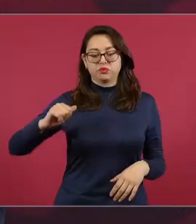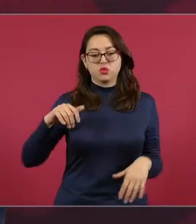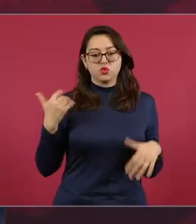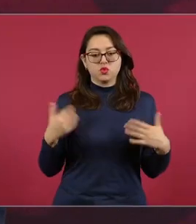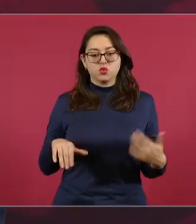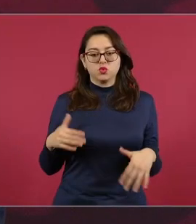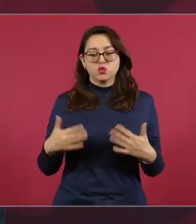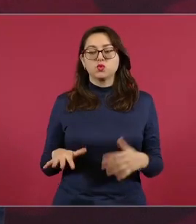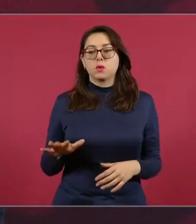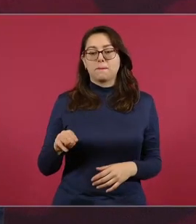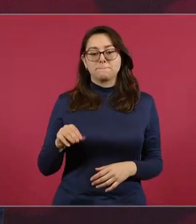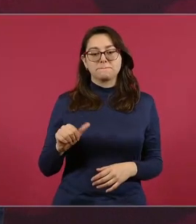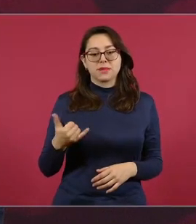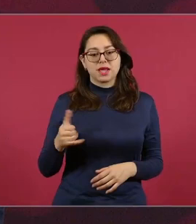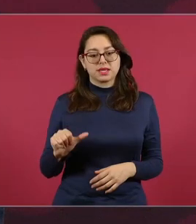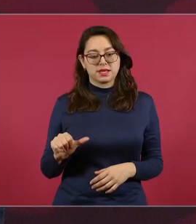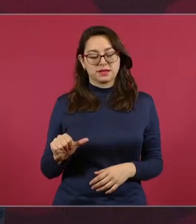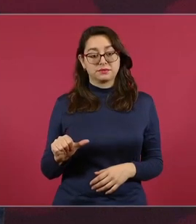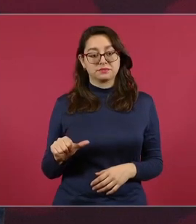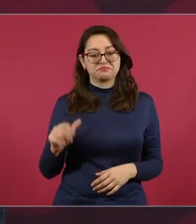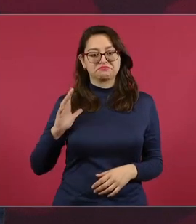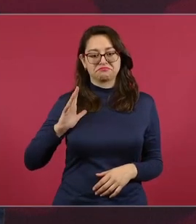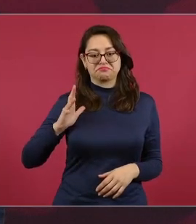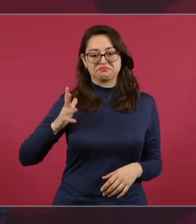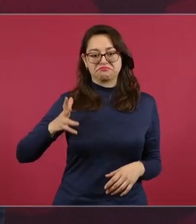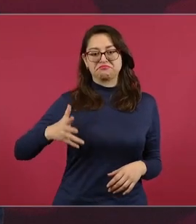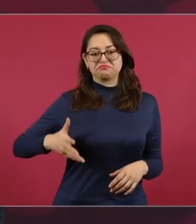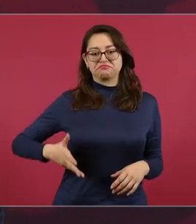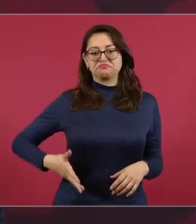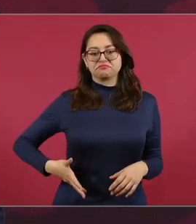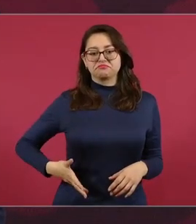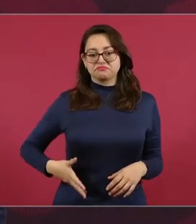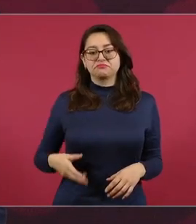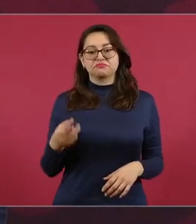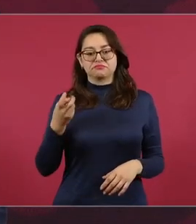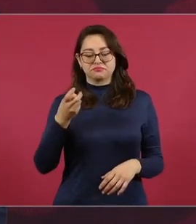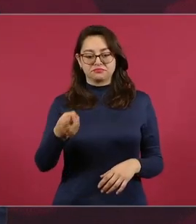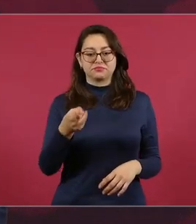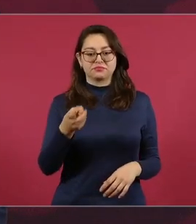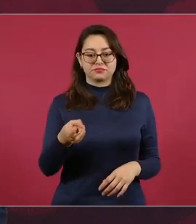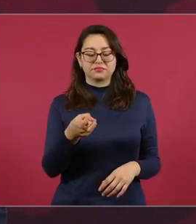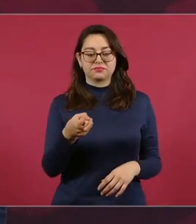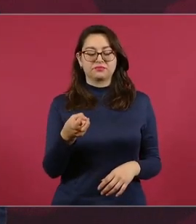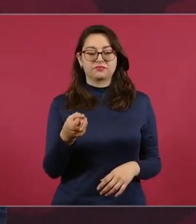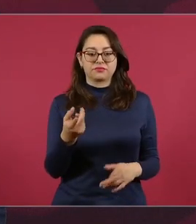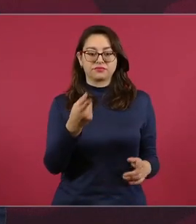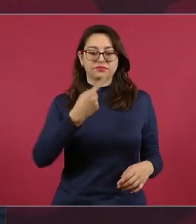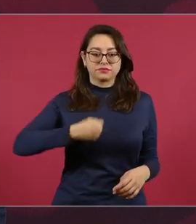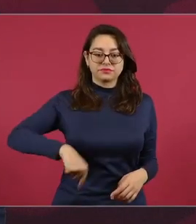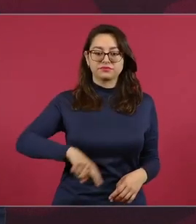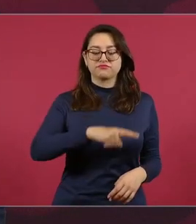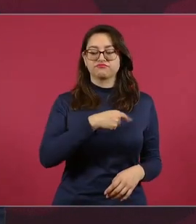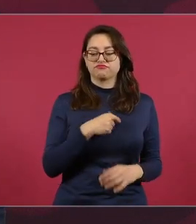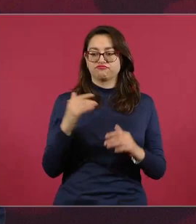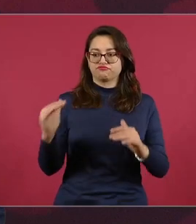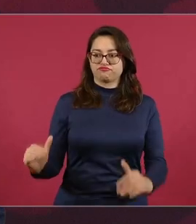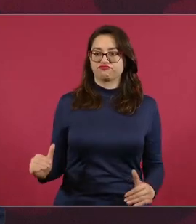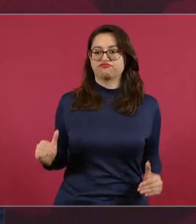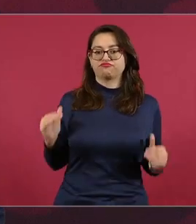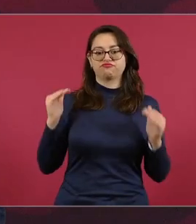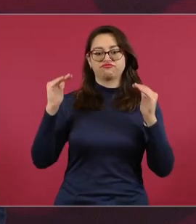maya, que es un orgullo, que es algo que tenemos que seguir exaltando.